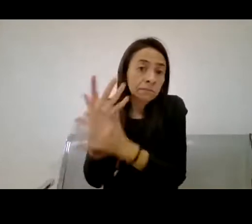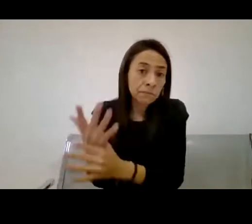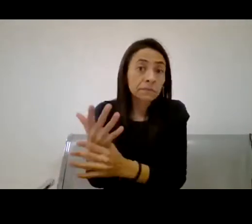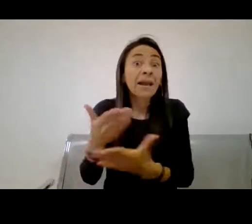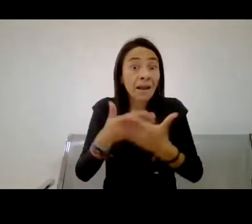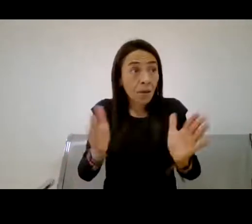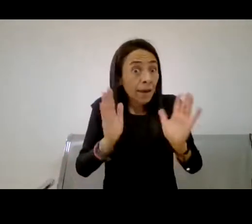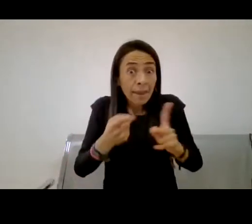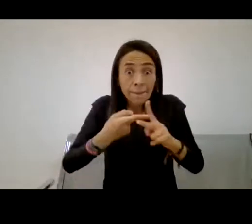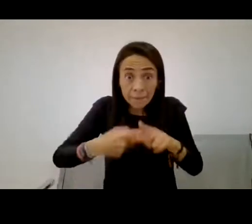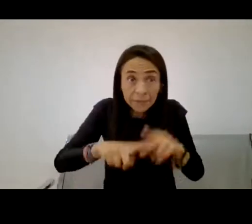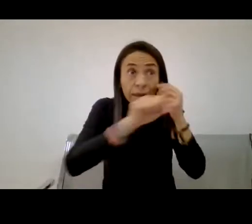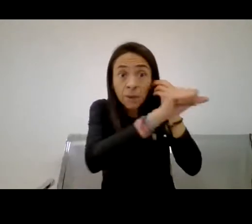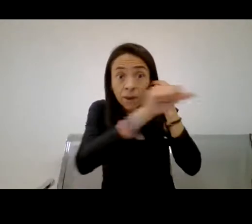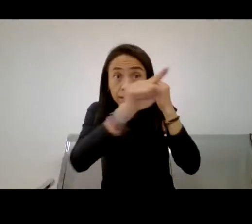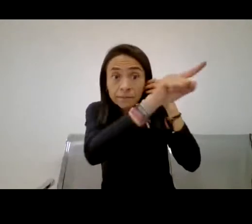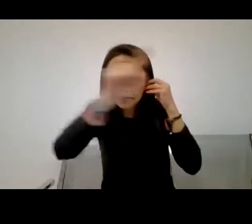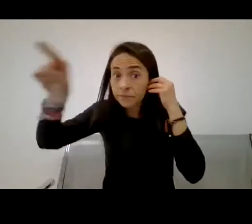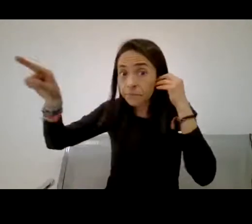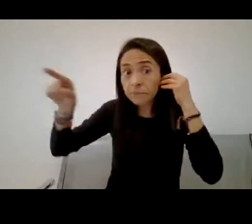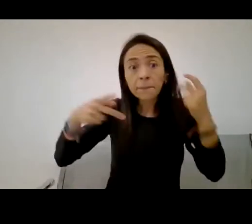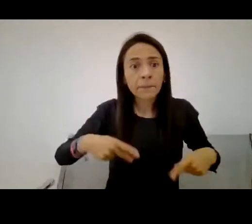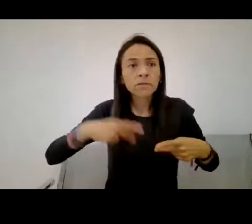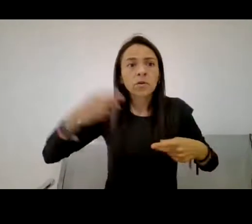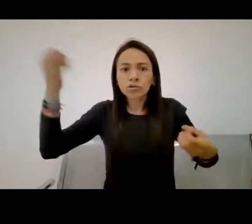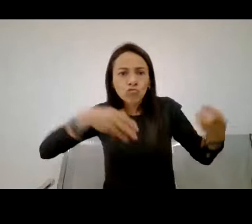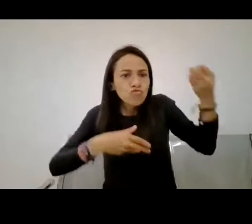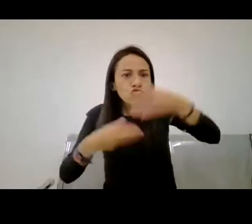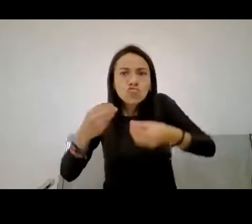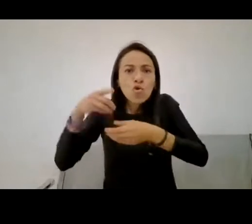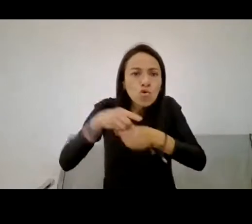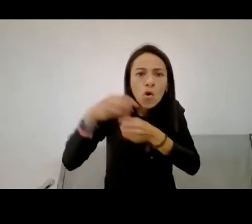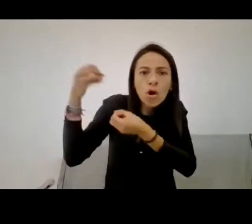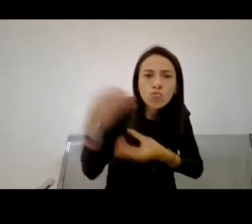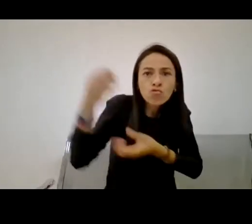donantes que tiene cada una de las organizaciones,